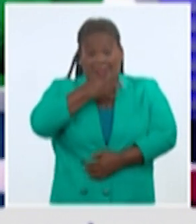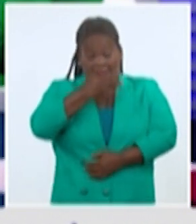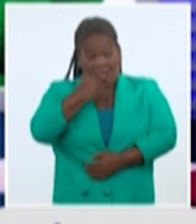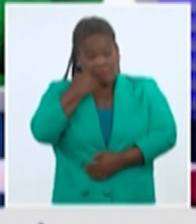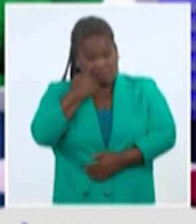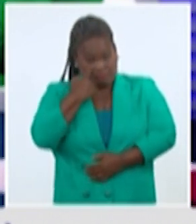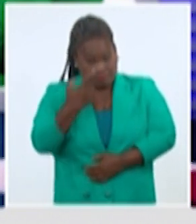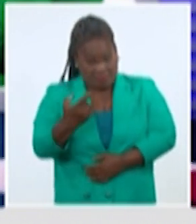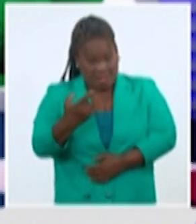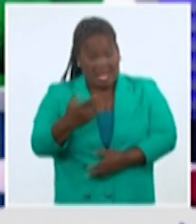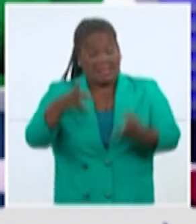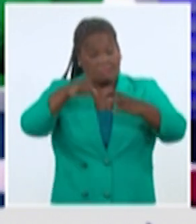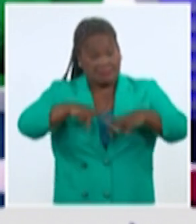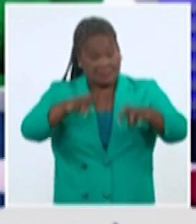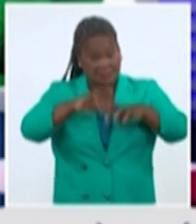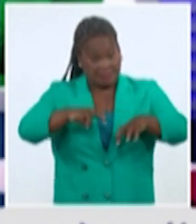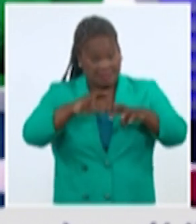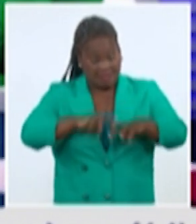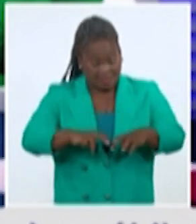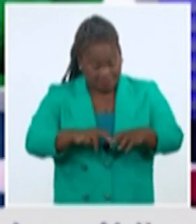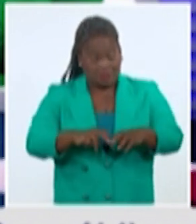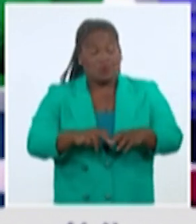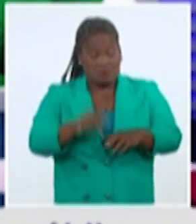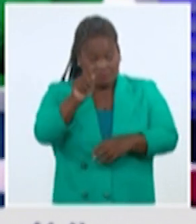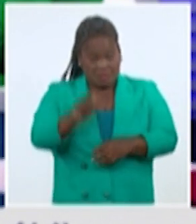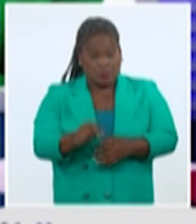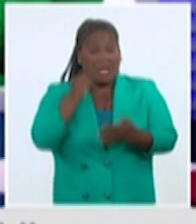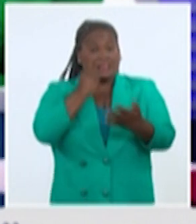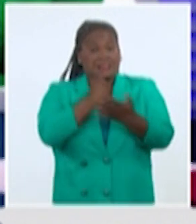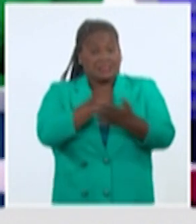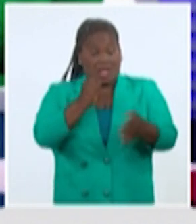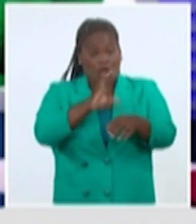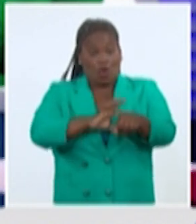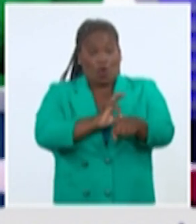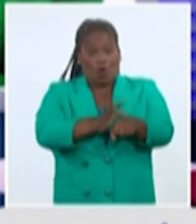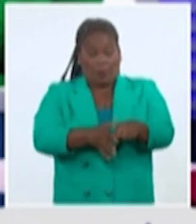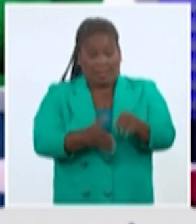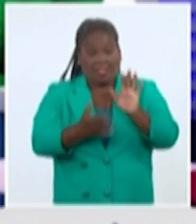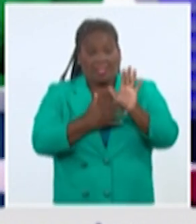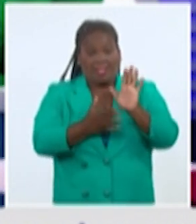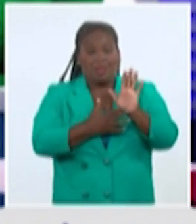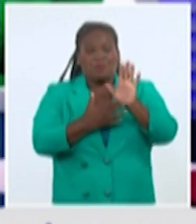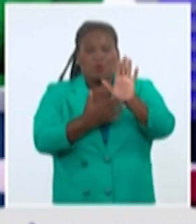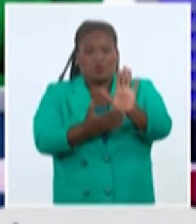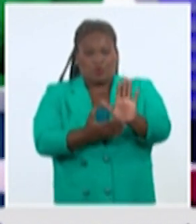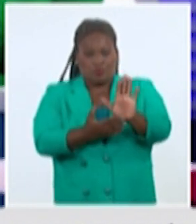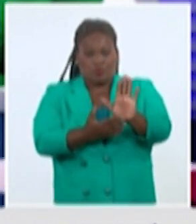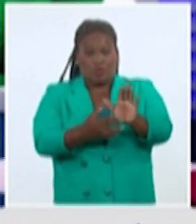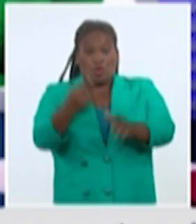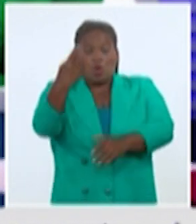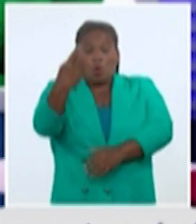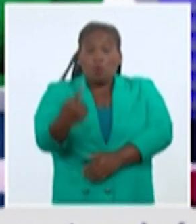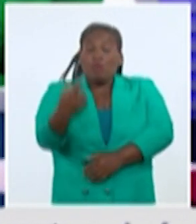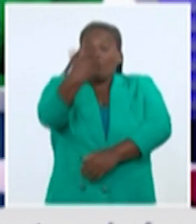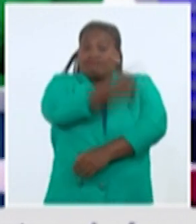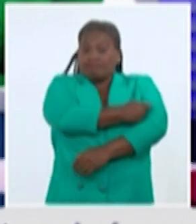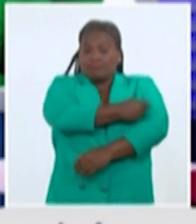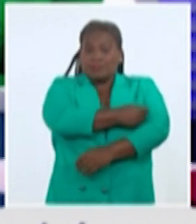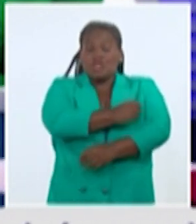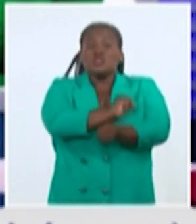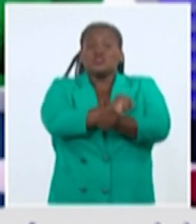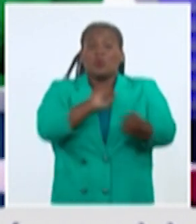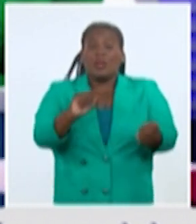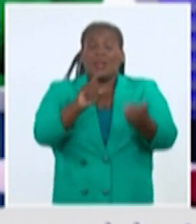el país en pacientes confirmados de la enfermedad demostraron que con una dosis de Soberana Plus los